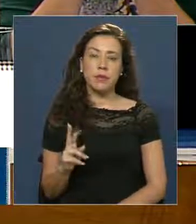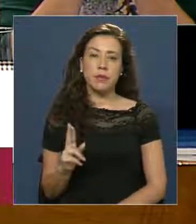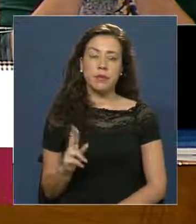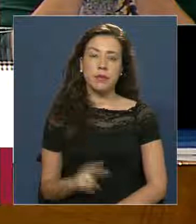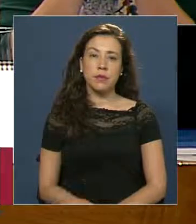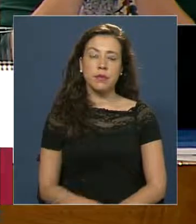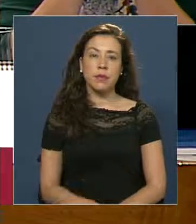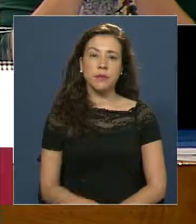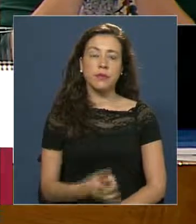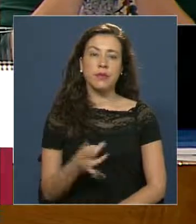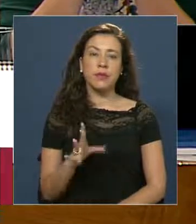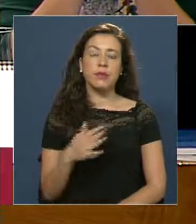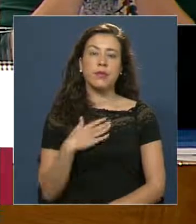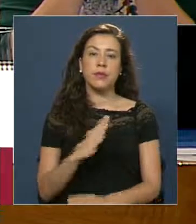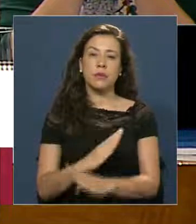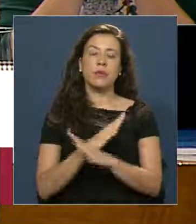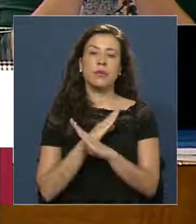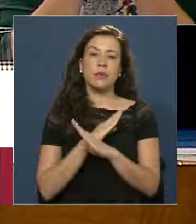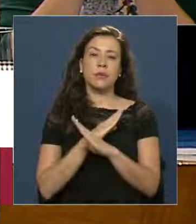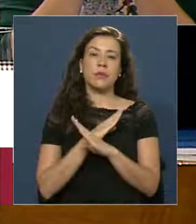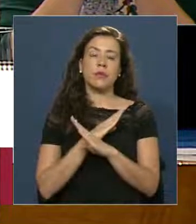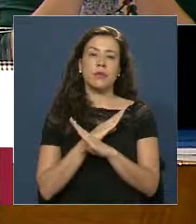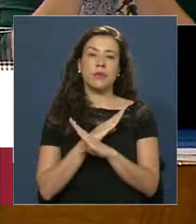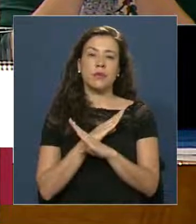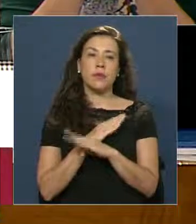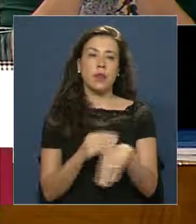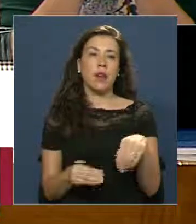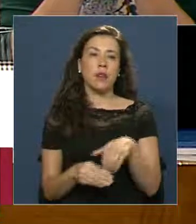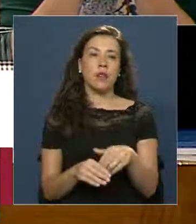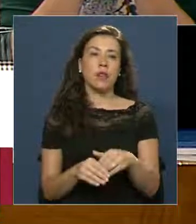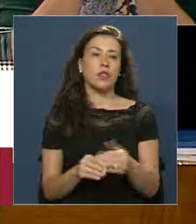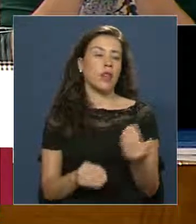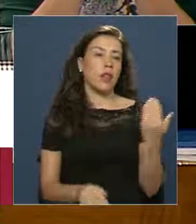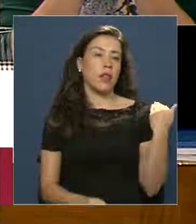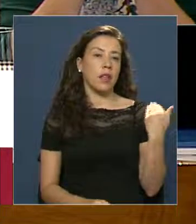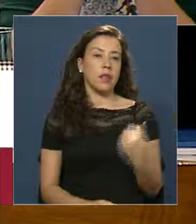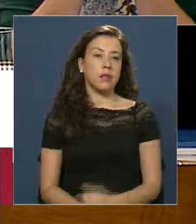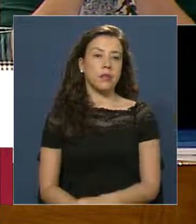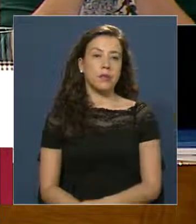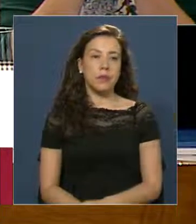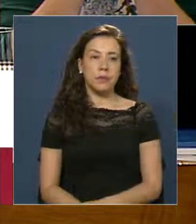Presidente, solo para inhabilitarme en la votación anterior, gracias.